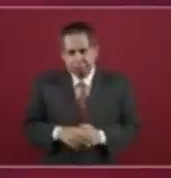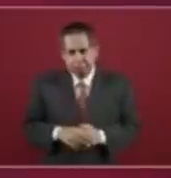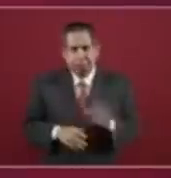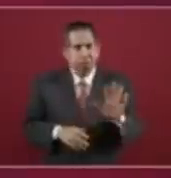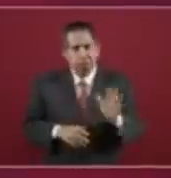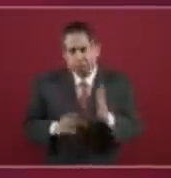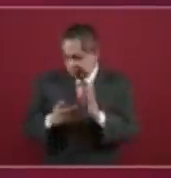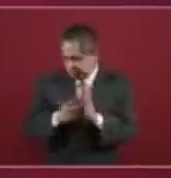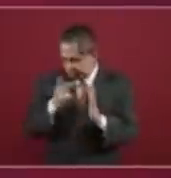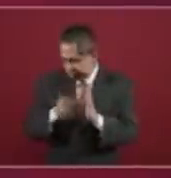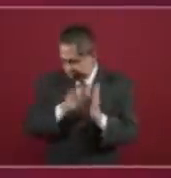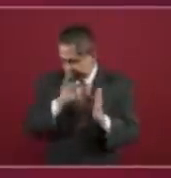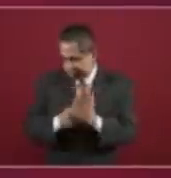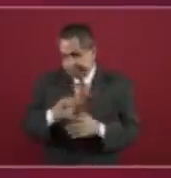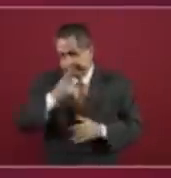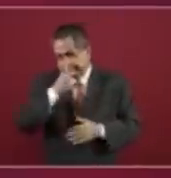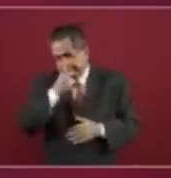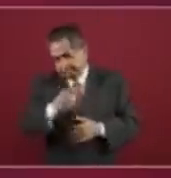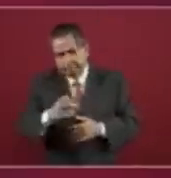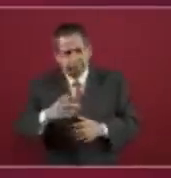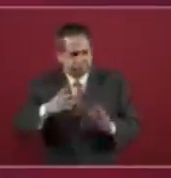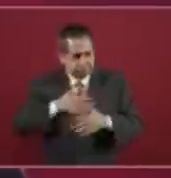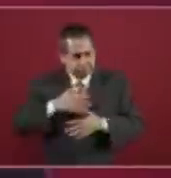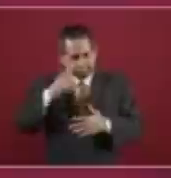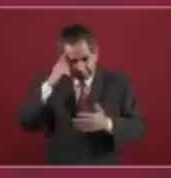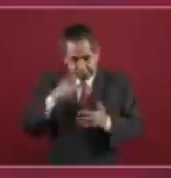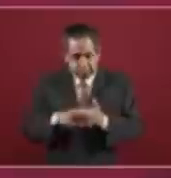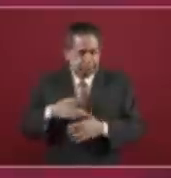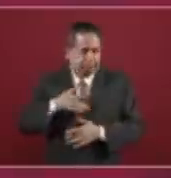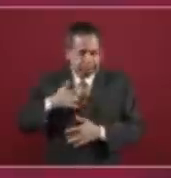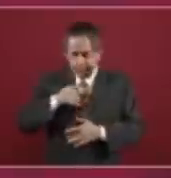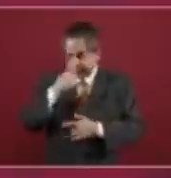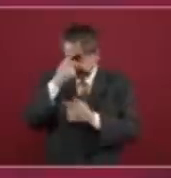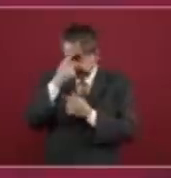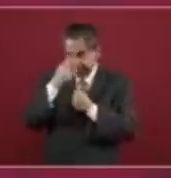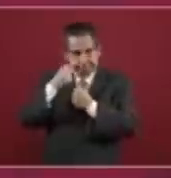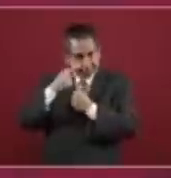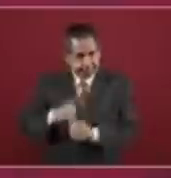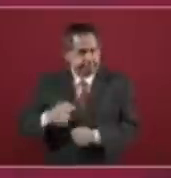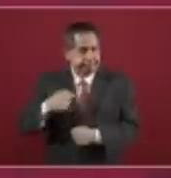lo he dicho muchas veces, lo creo, es una convicción,